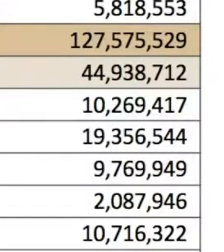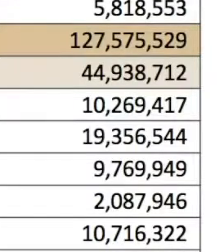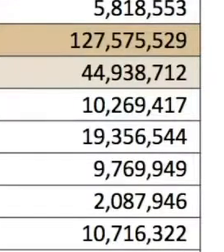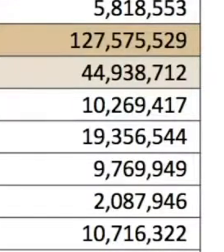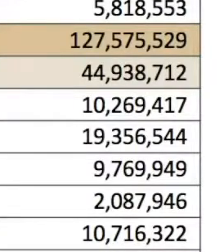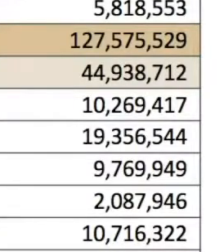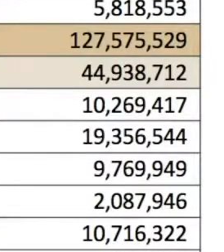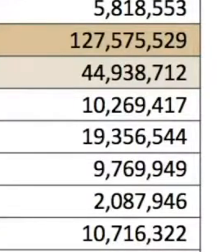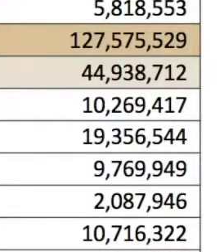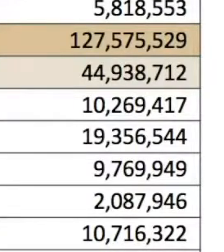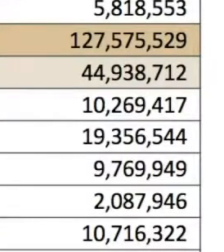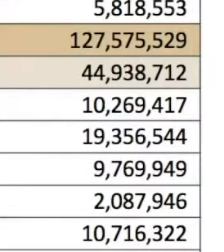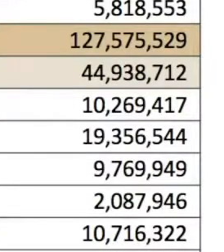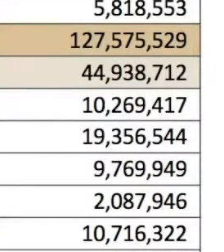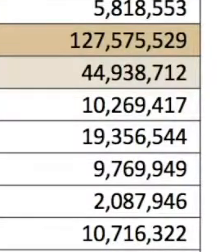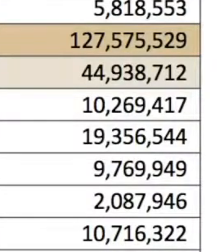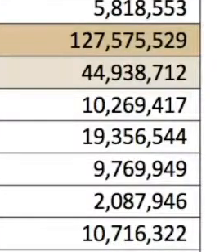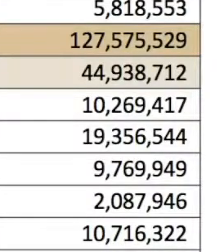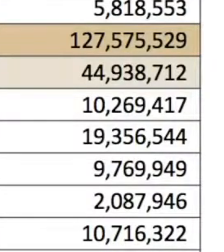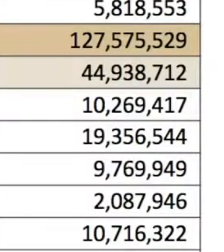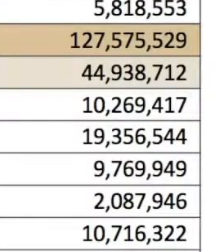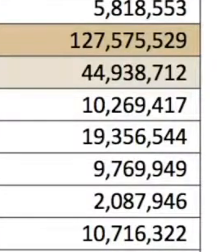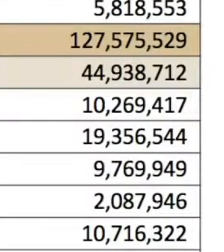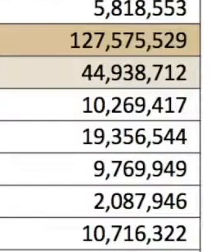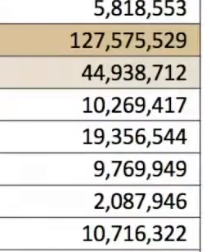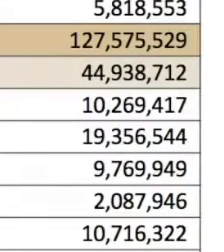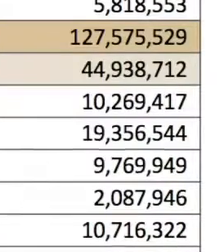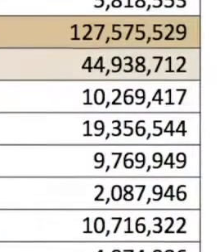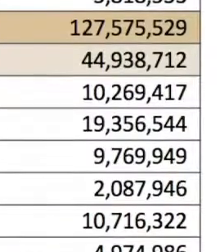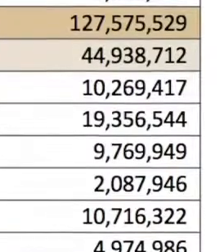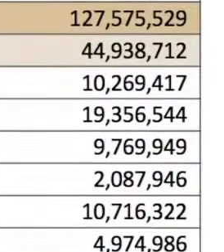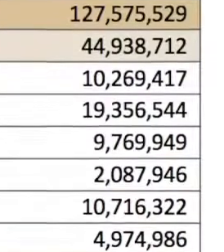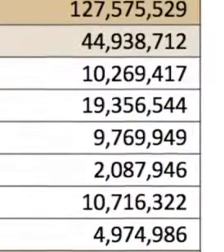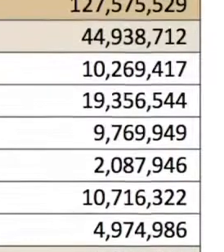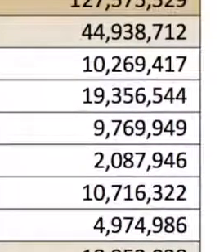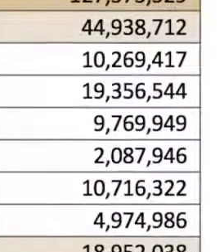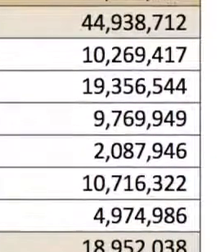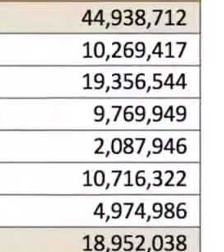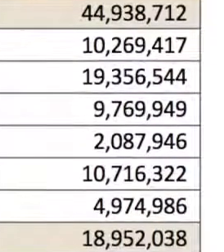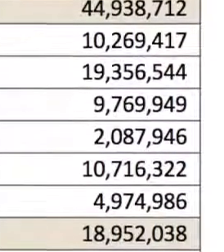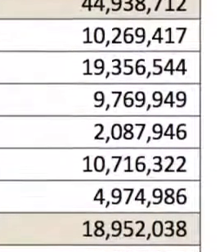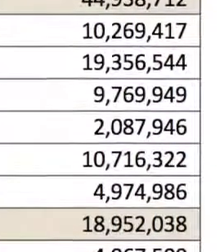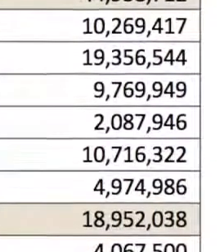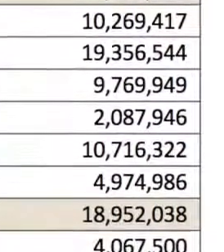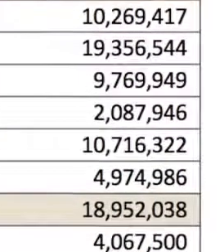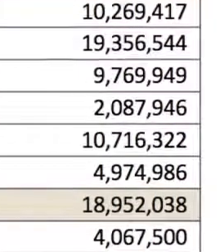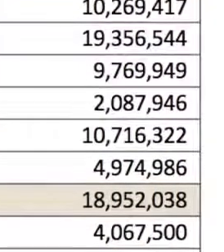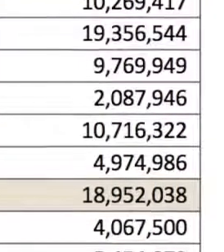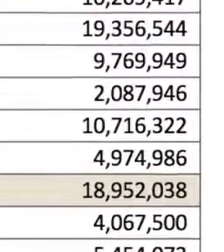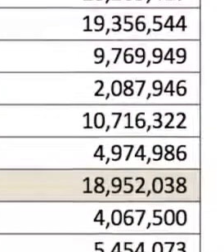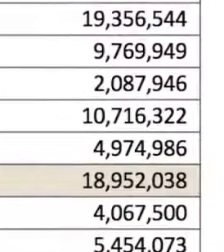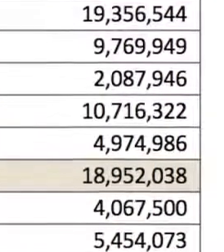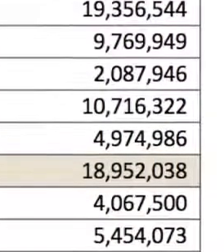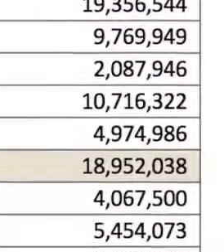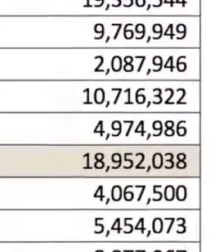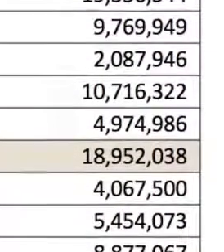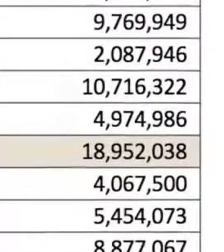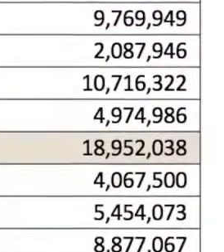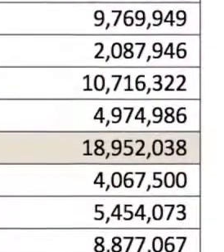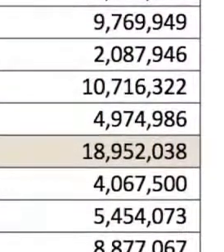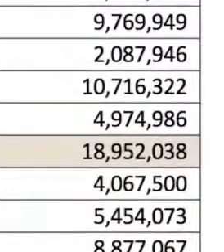es el arranque, es una proporción pequeña, pero lo que destacamos con esta información es el orden,